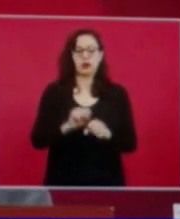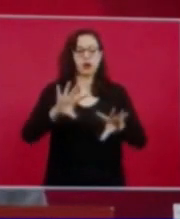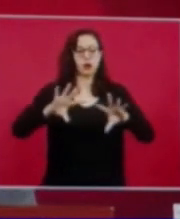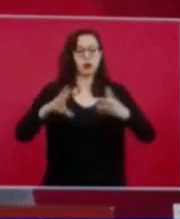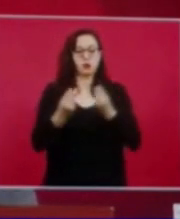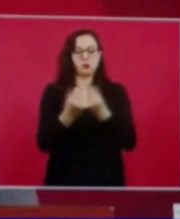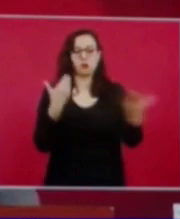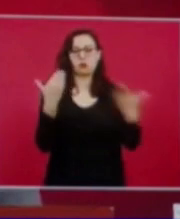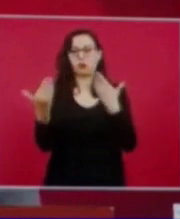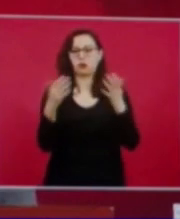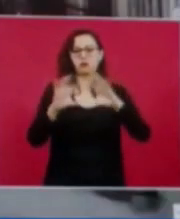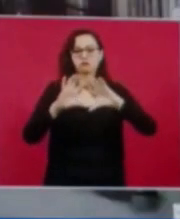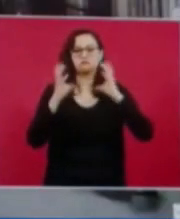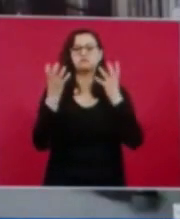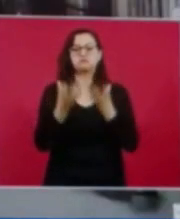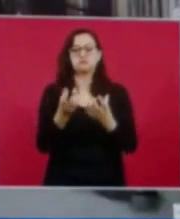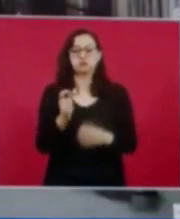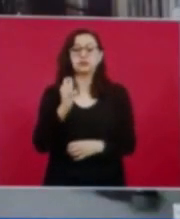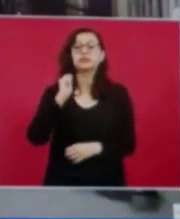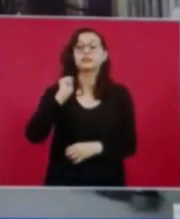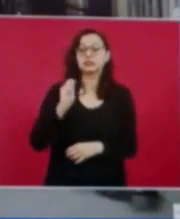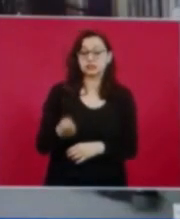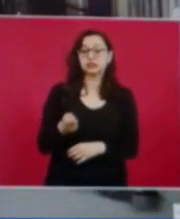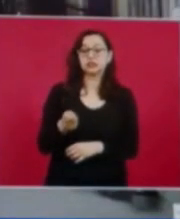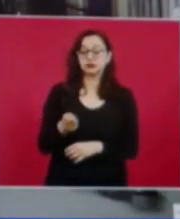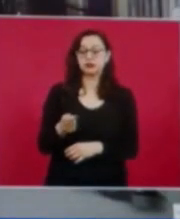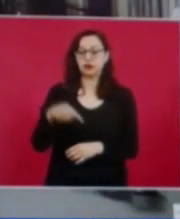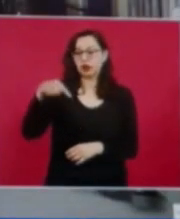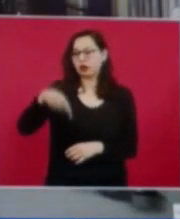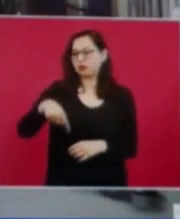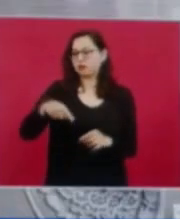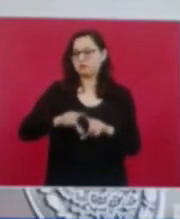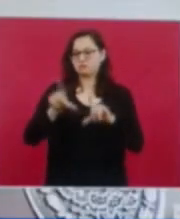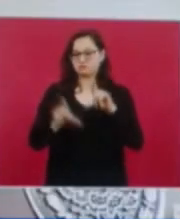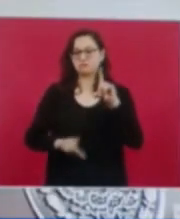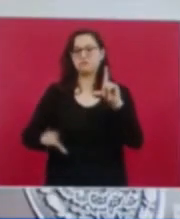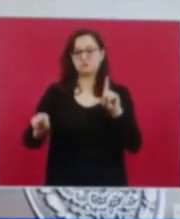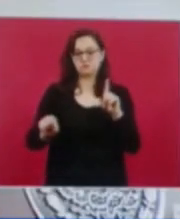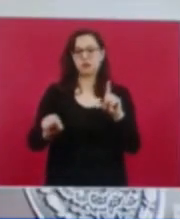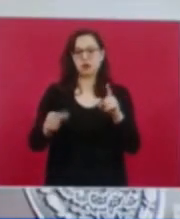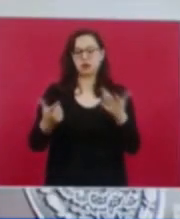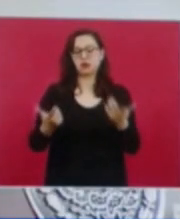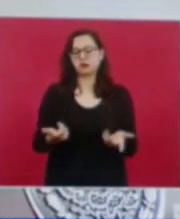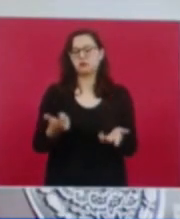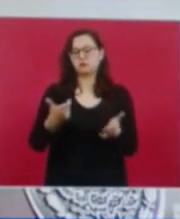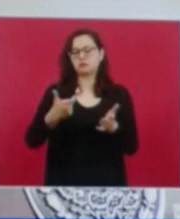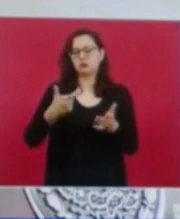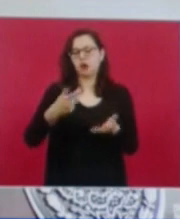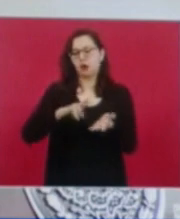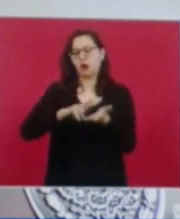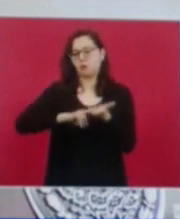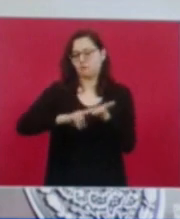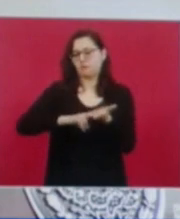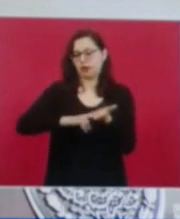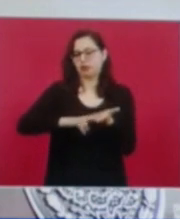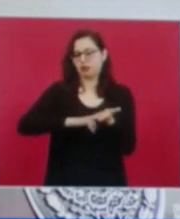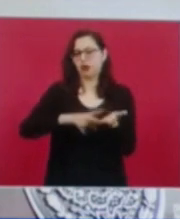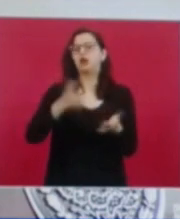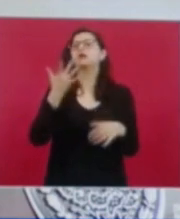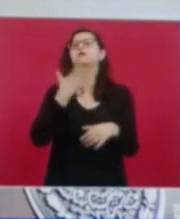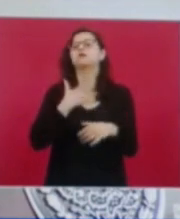acceder a pues al poder nuevamente o sea mientras no estén